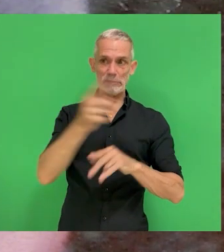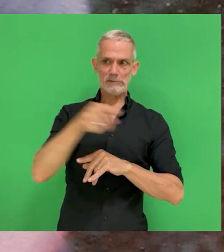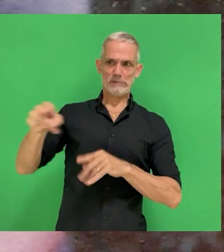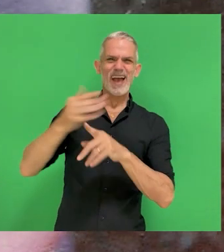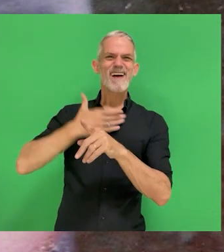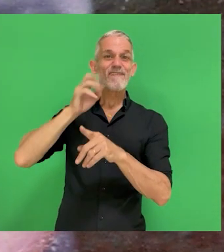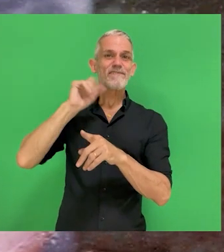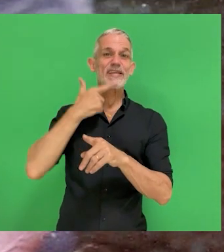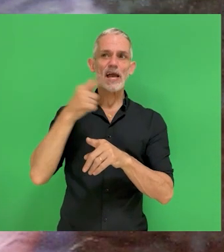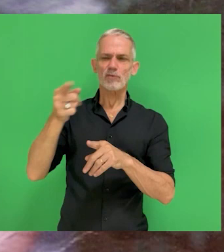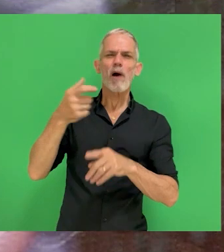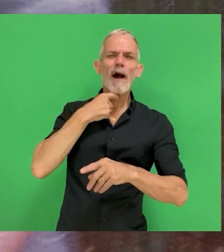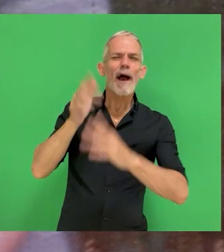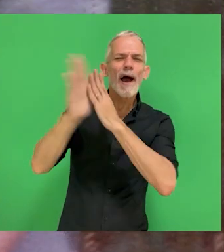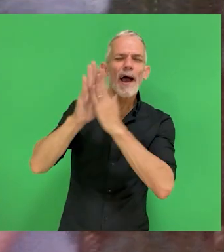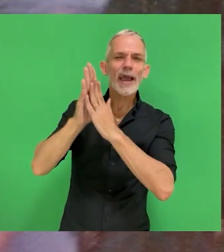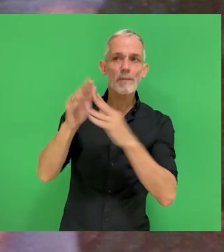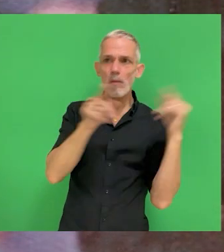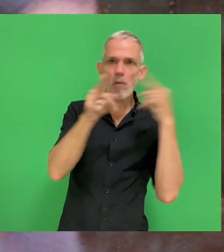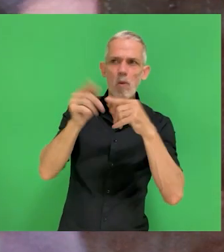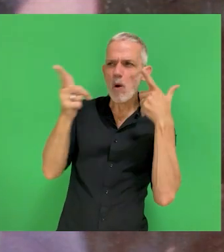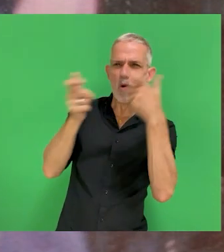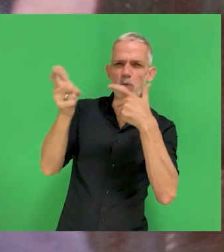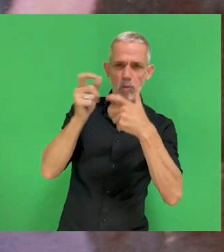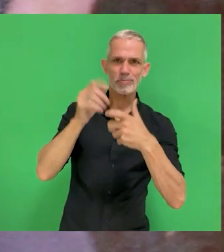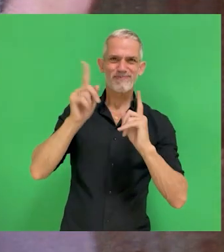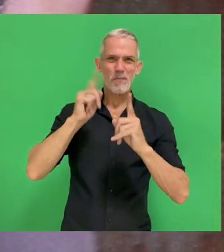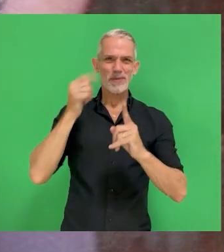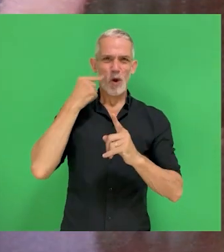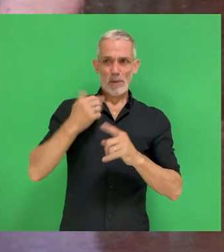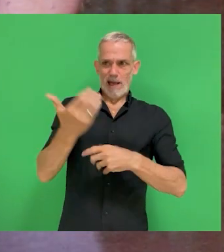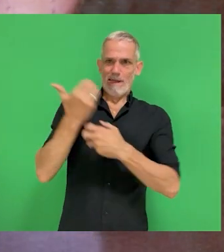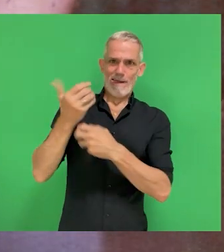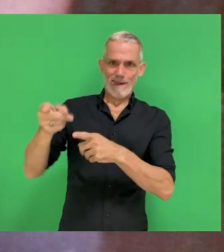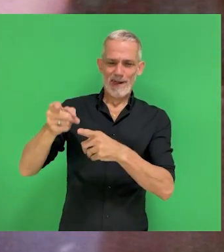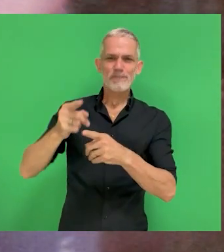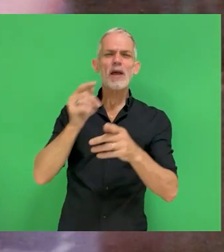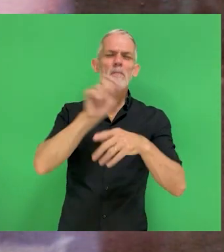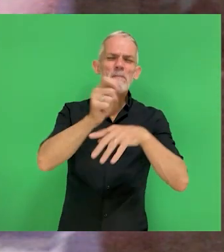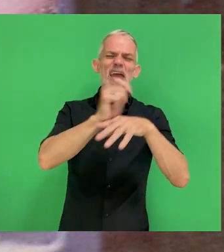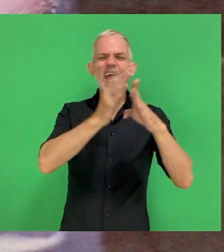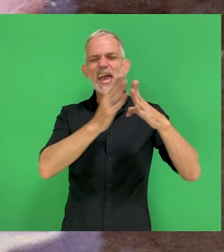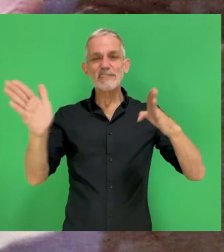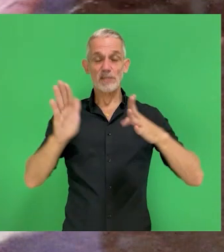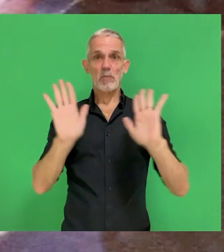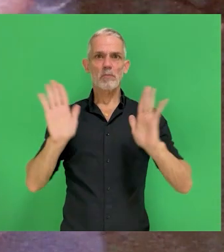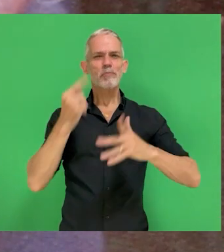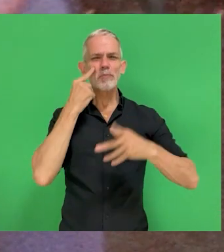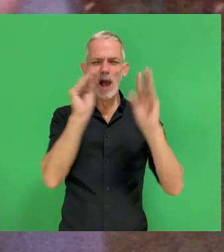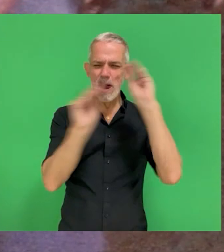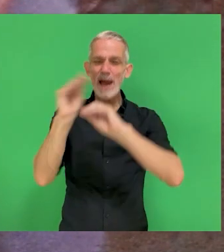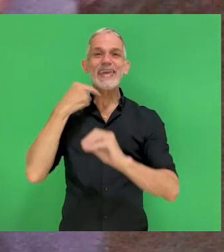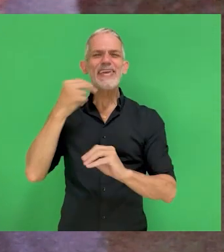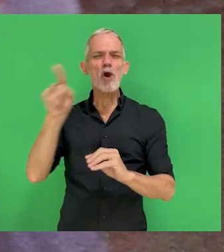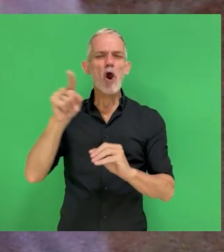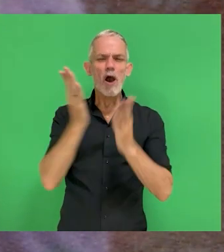Frías intentará escaparse y será perseguido a tiros por sus captores. Meses más tarde, según pudo reconstruir su